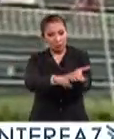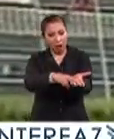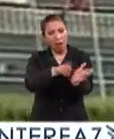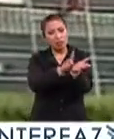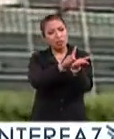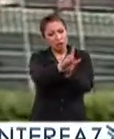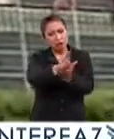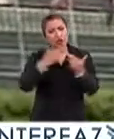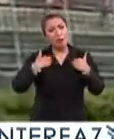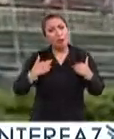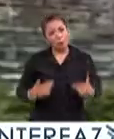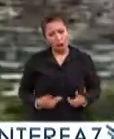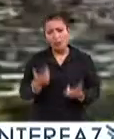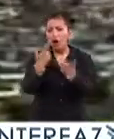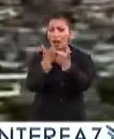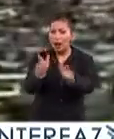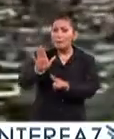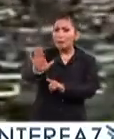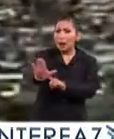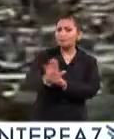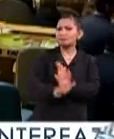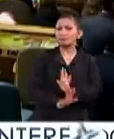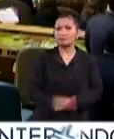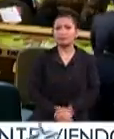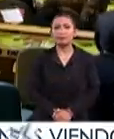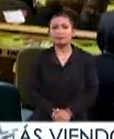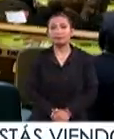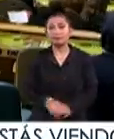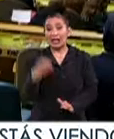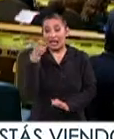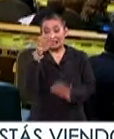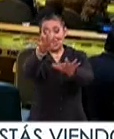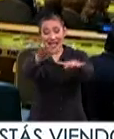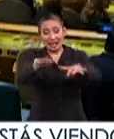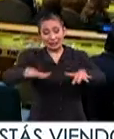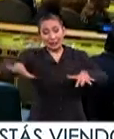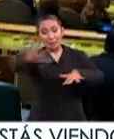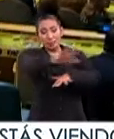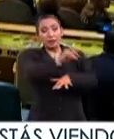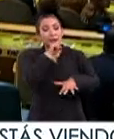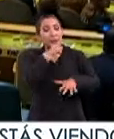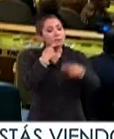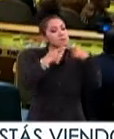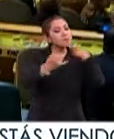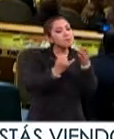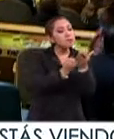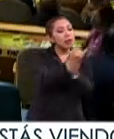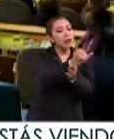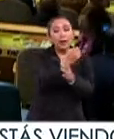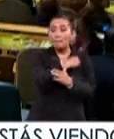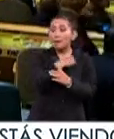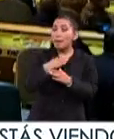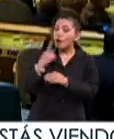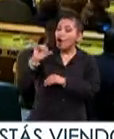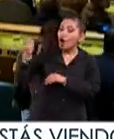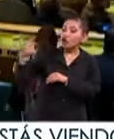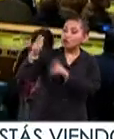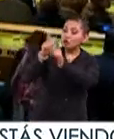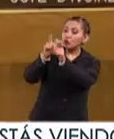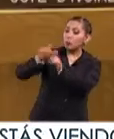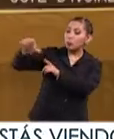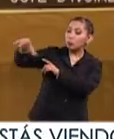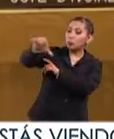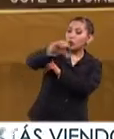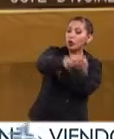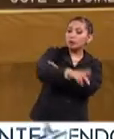los derechos humanos y las libertades fundamentales. En esta asamblea también se toman decisiones sobre los integrantes de los otros